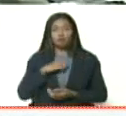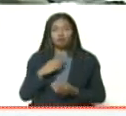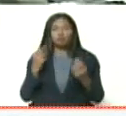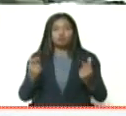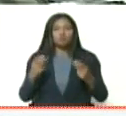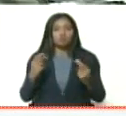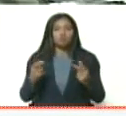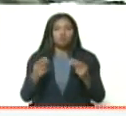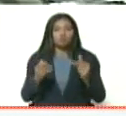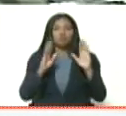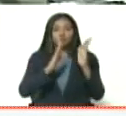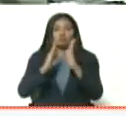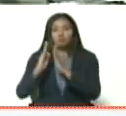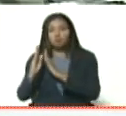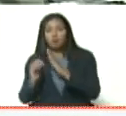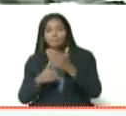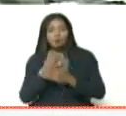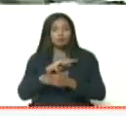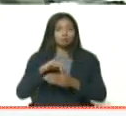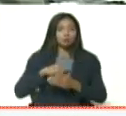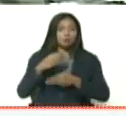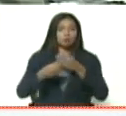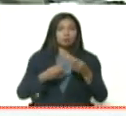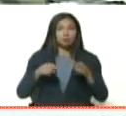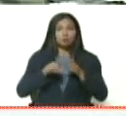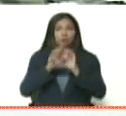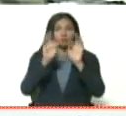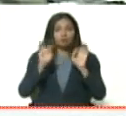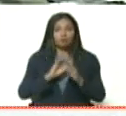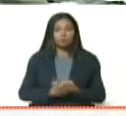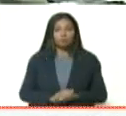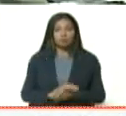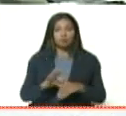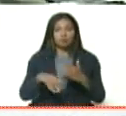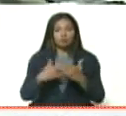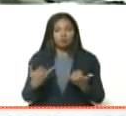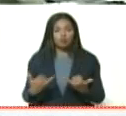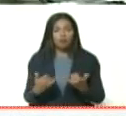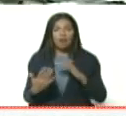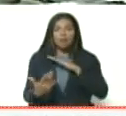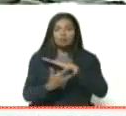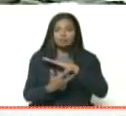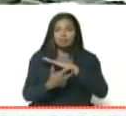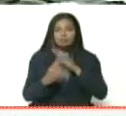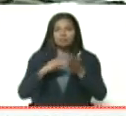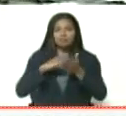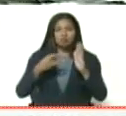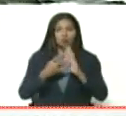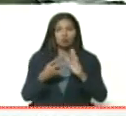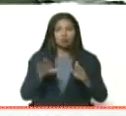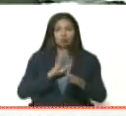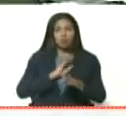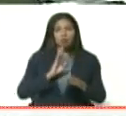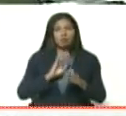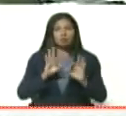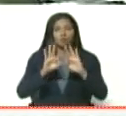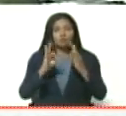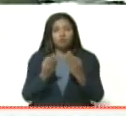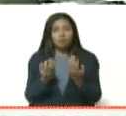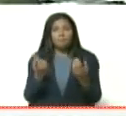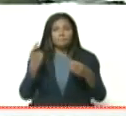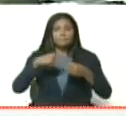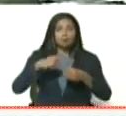eficiencia en la distribución, que conjuntamente, bueno, con la tecnología patria, se ha venido